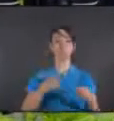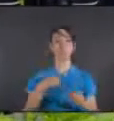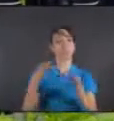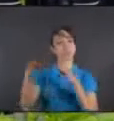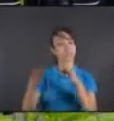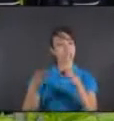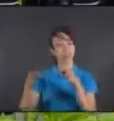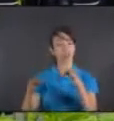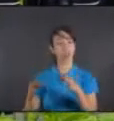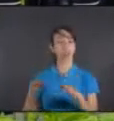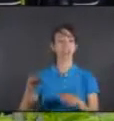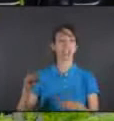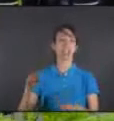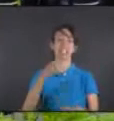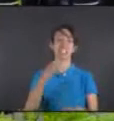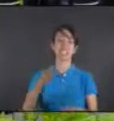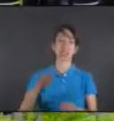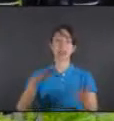Entonces,